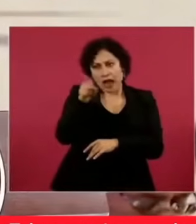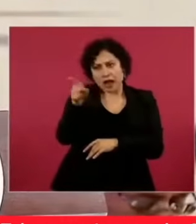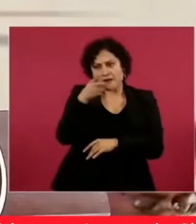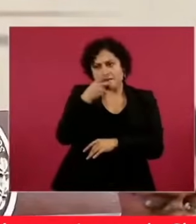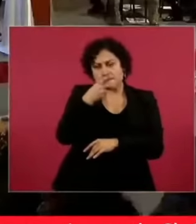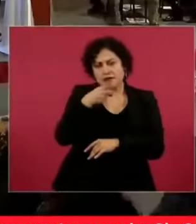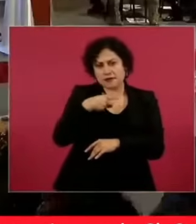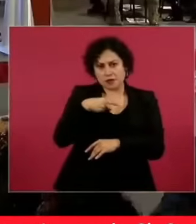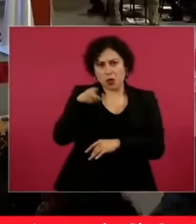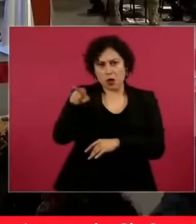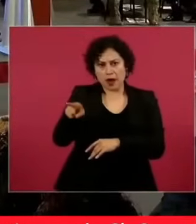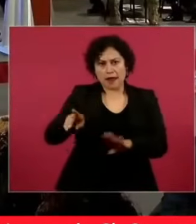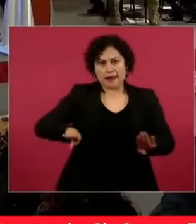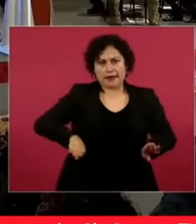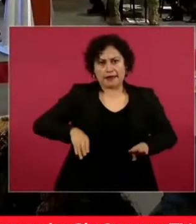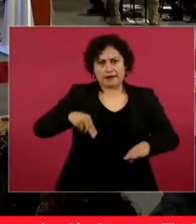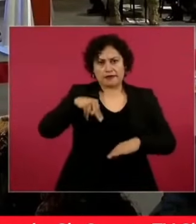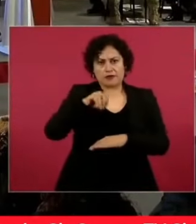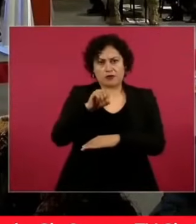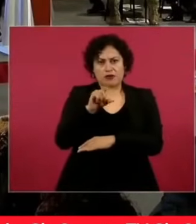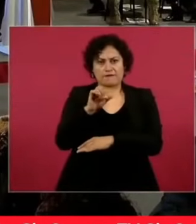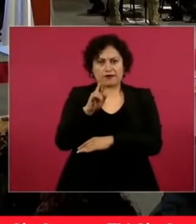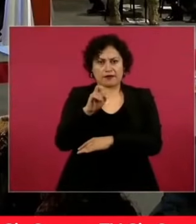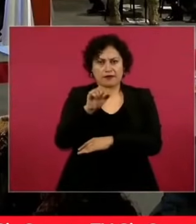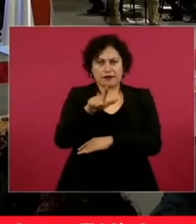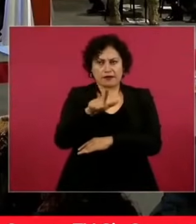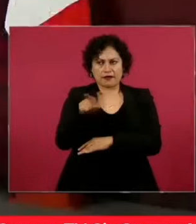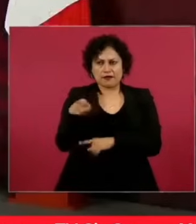Zuckerman, sí, que me explique esto,